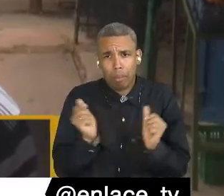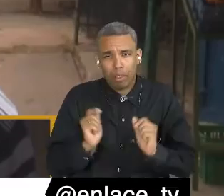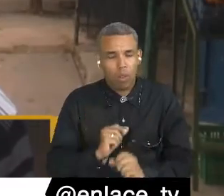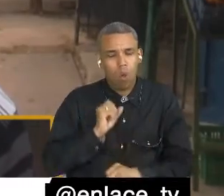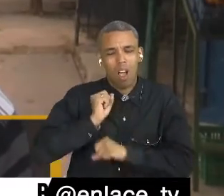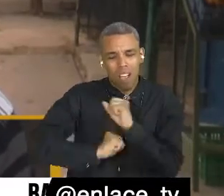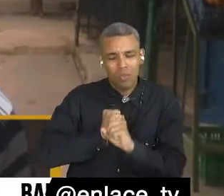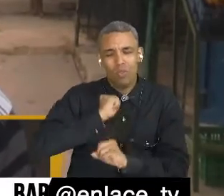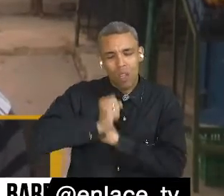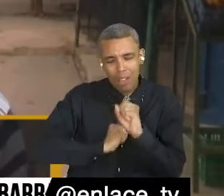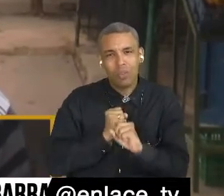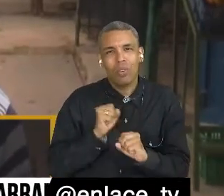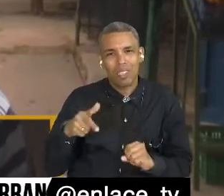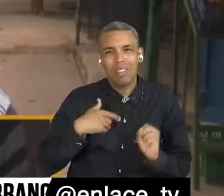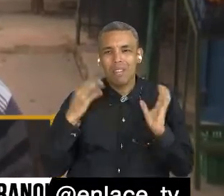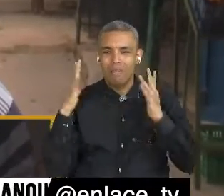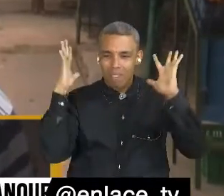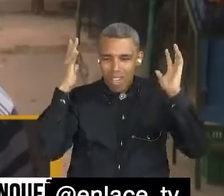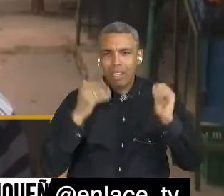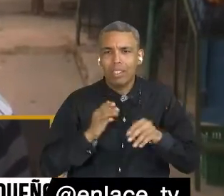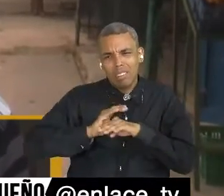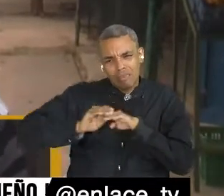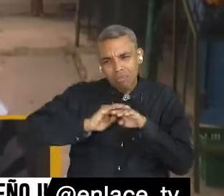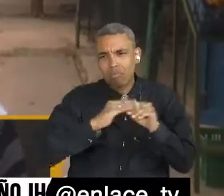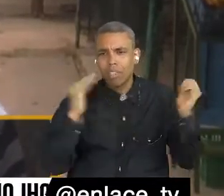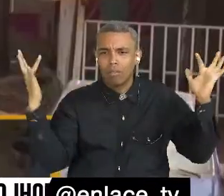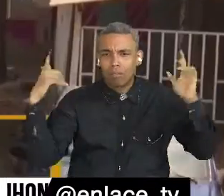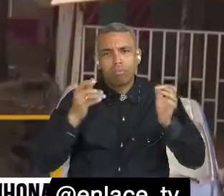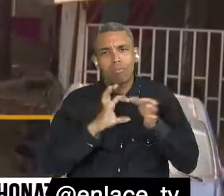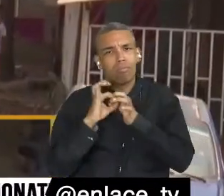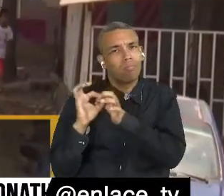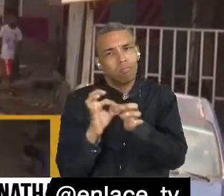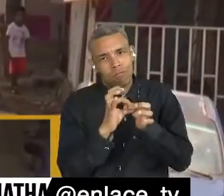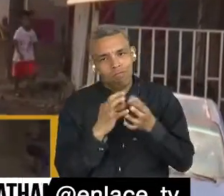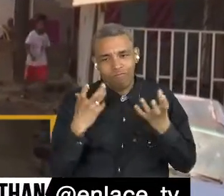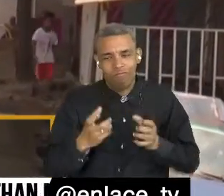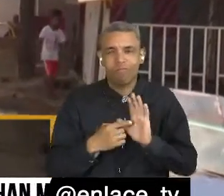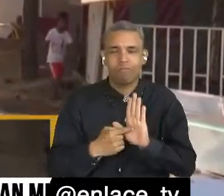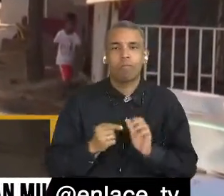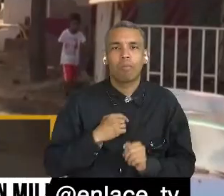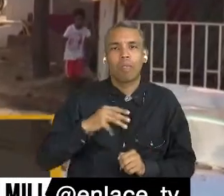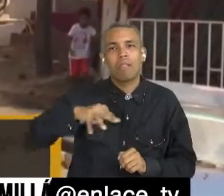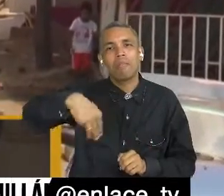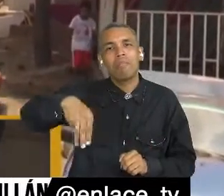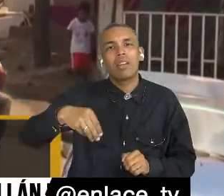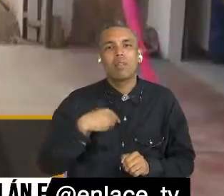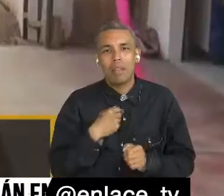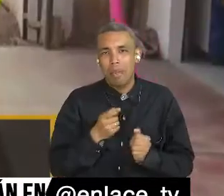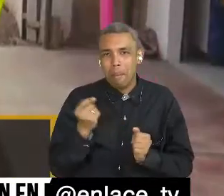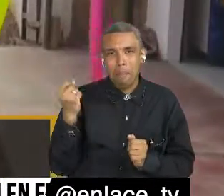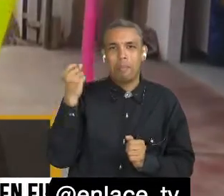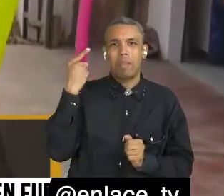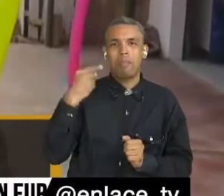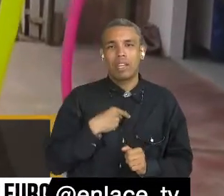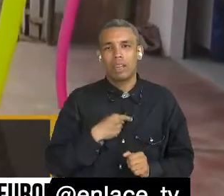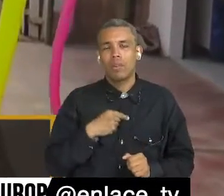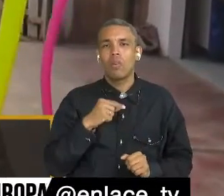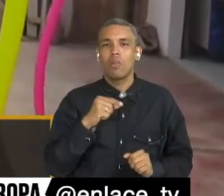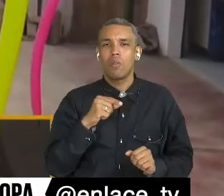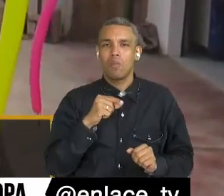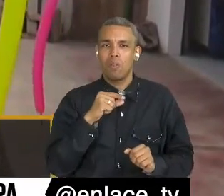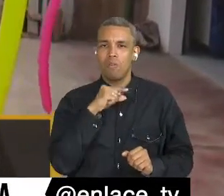podamos hacer y lo podamos hacer o formar como cultura para nuestra comunidad. El próximo miércoles, con una eucaristía, los residentes del barrio 22 de